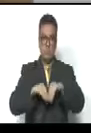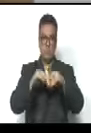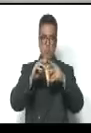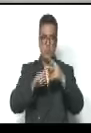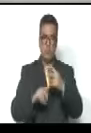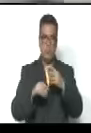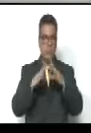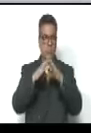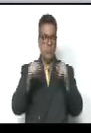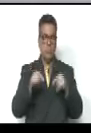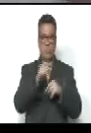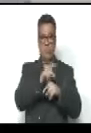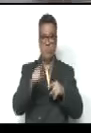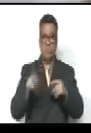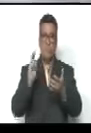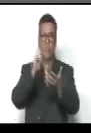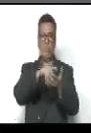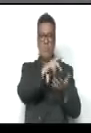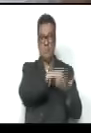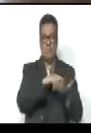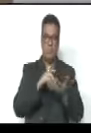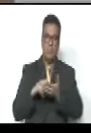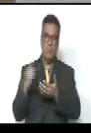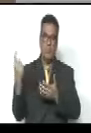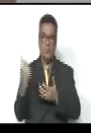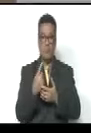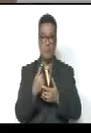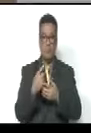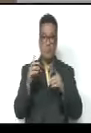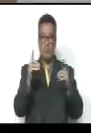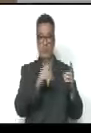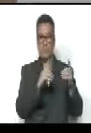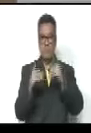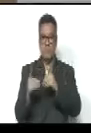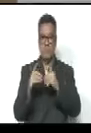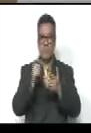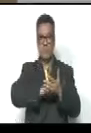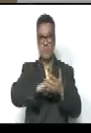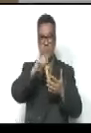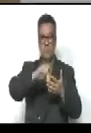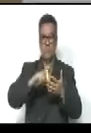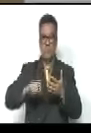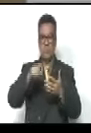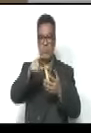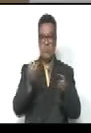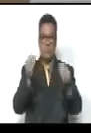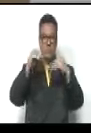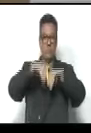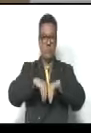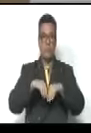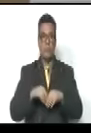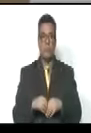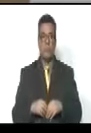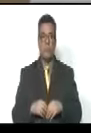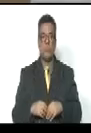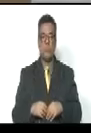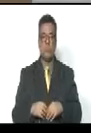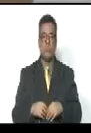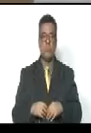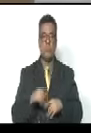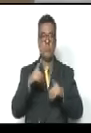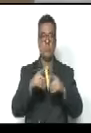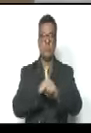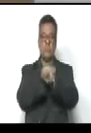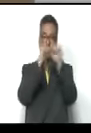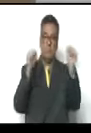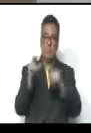Caracas y todos los factores que participaron en la discusión firmaron ese acuerdo. Tan